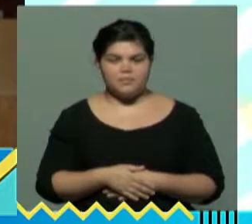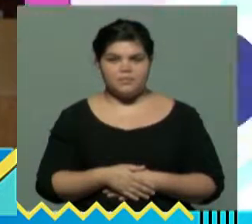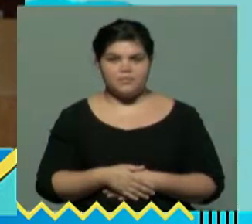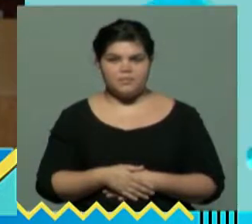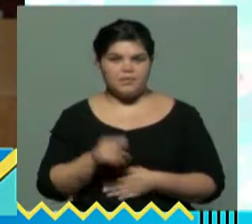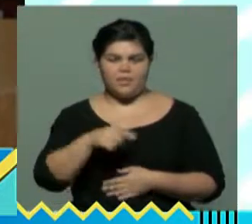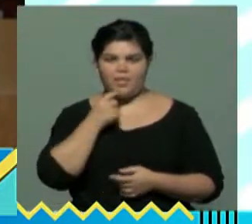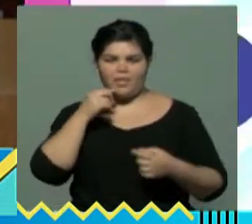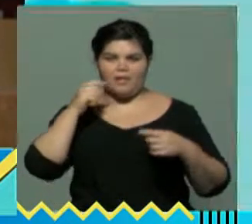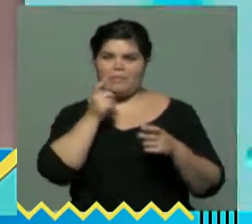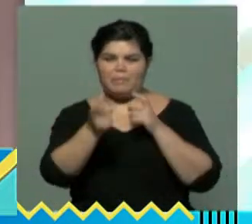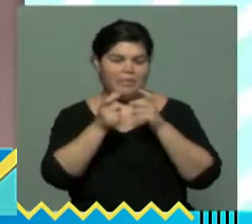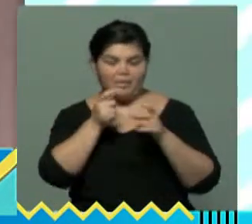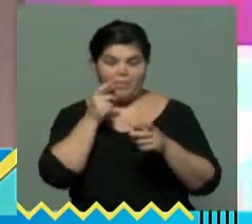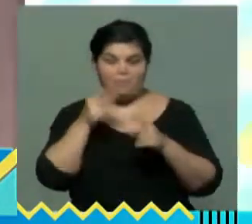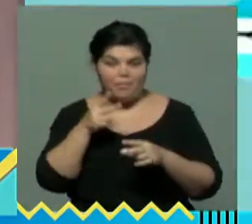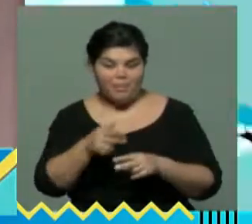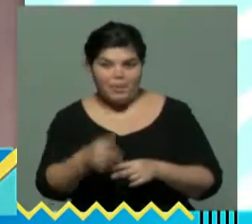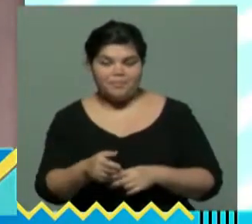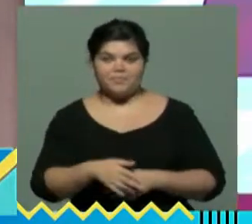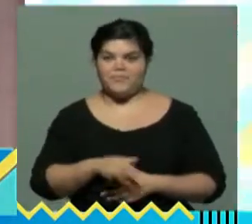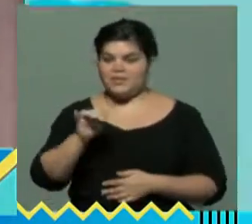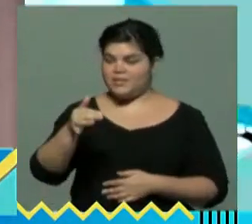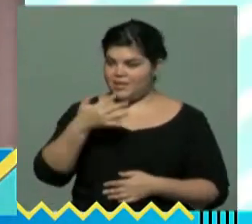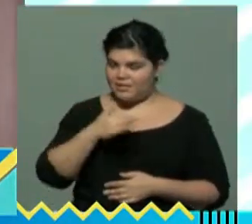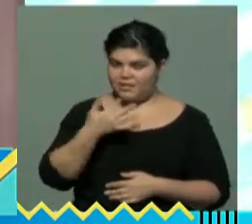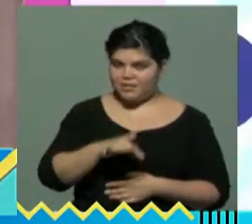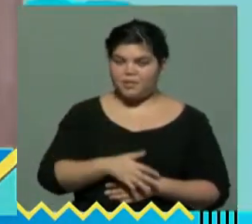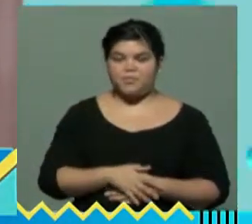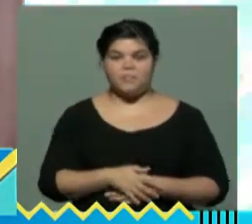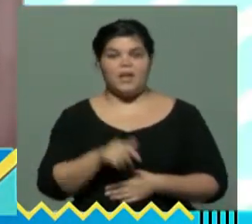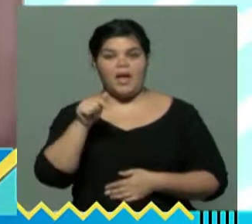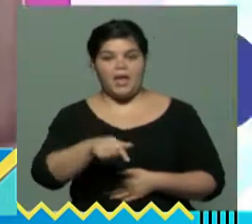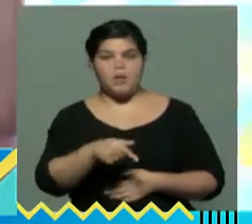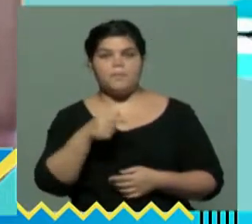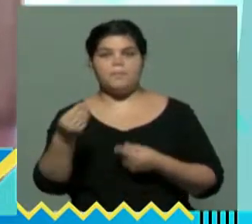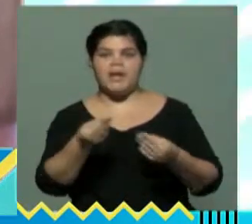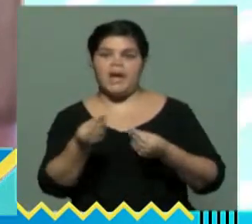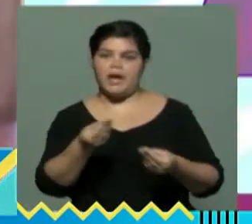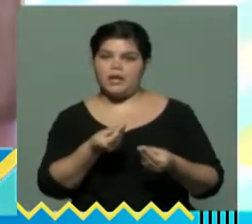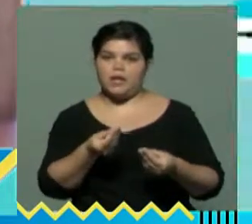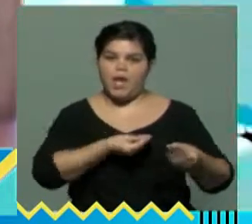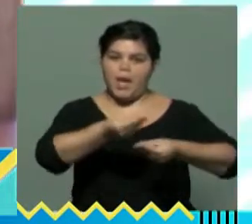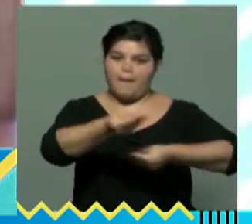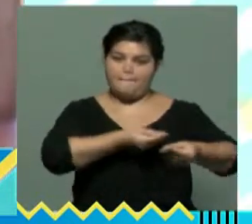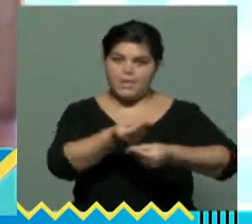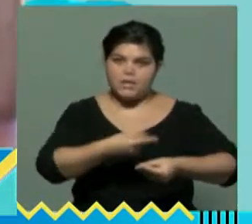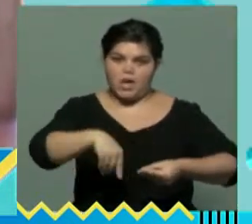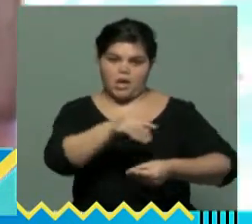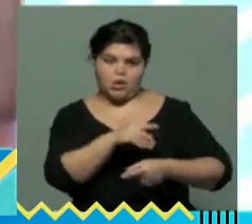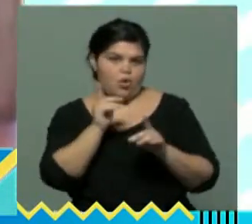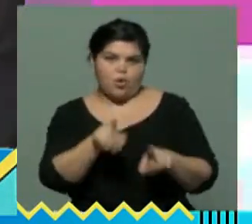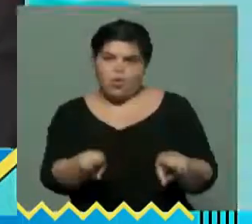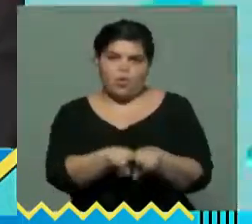medios. Sí, lo entendemos. De mandos medios en las empresas, de la misma manera que, bueno, cuando se